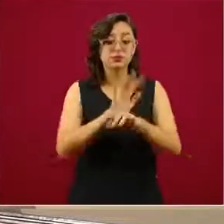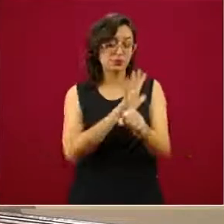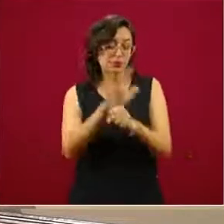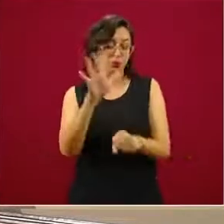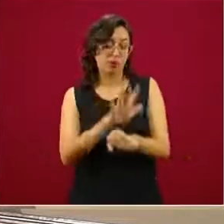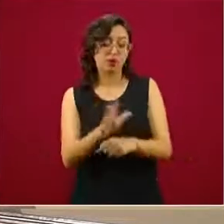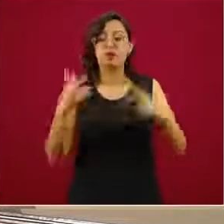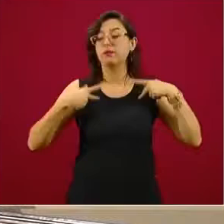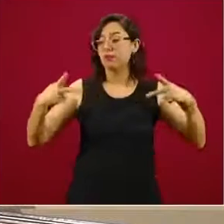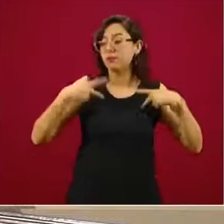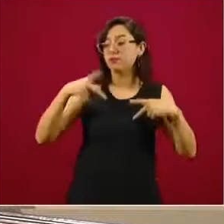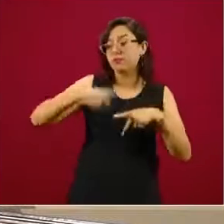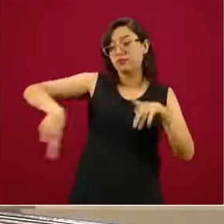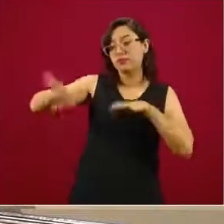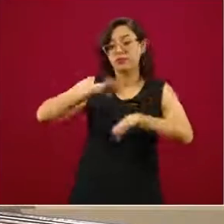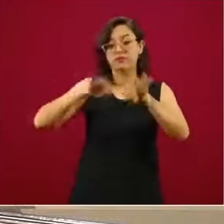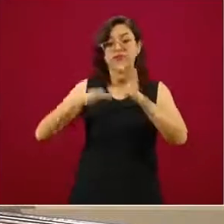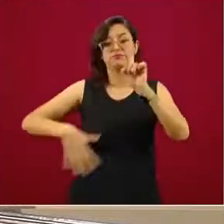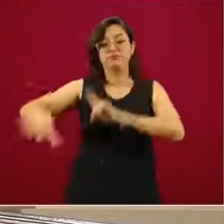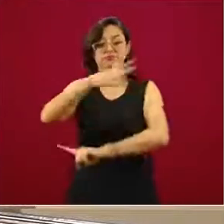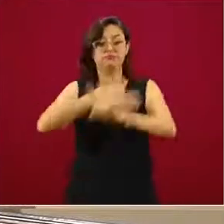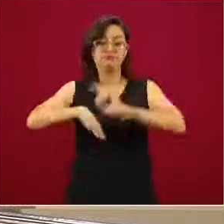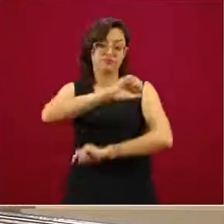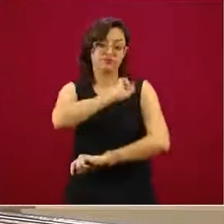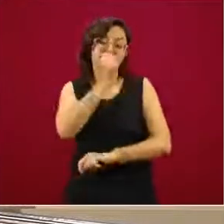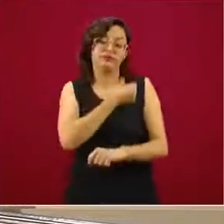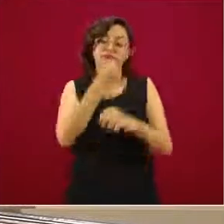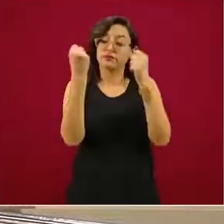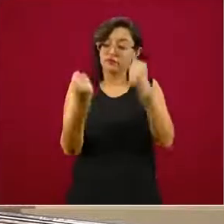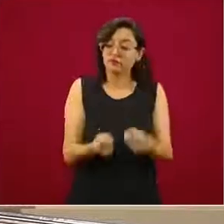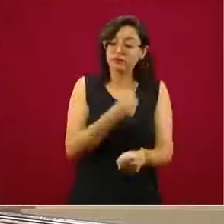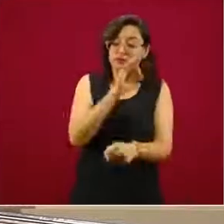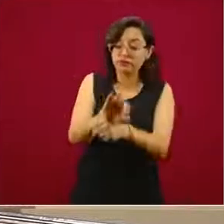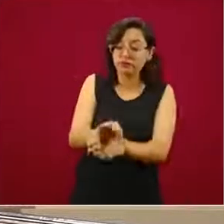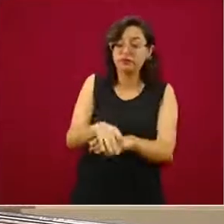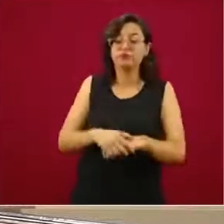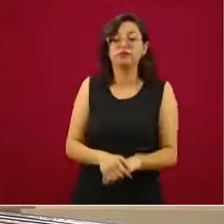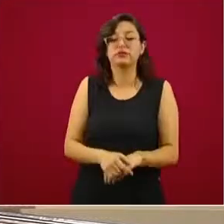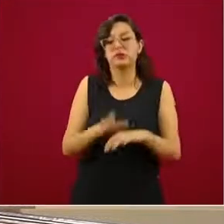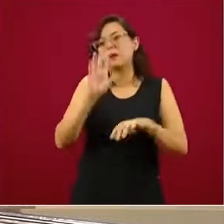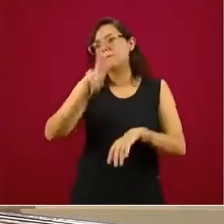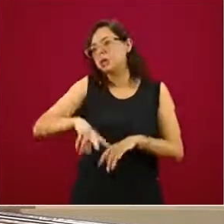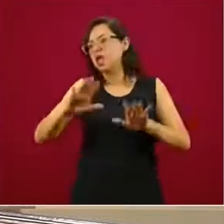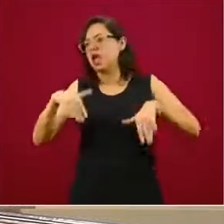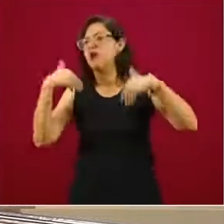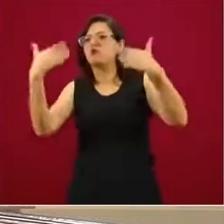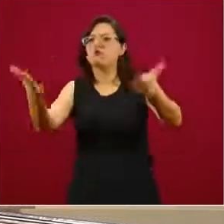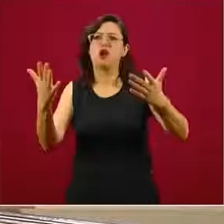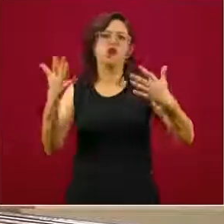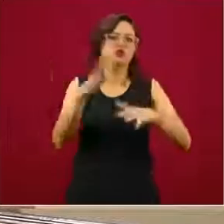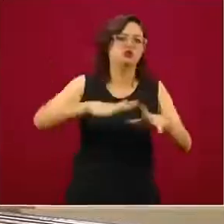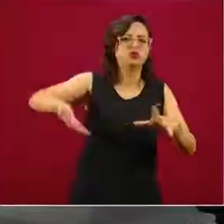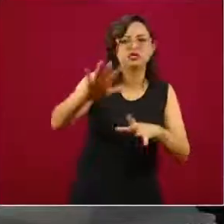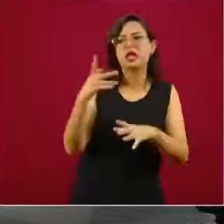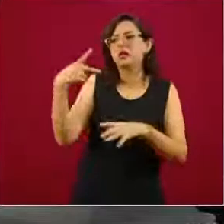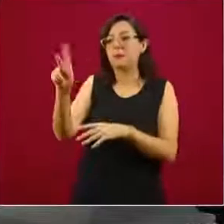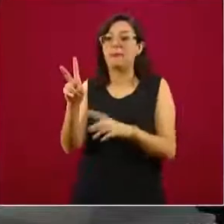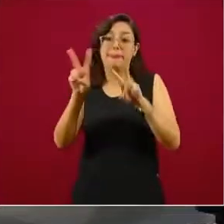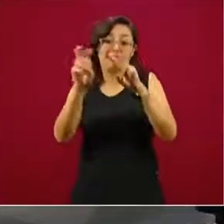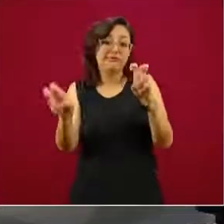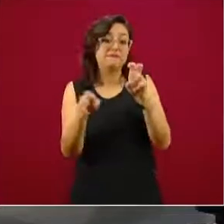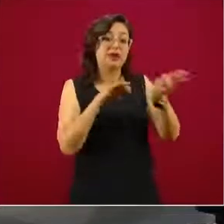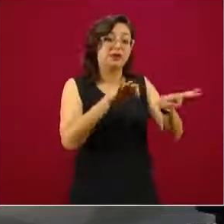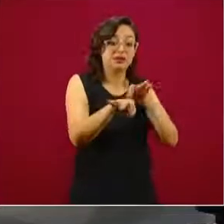de los trabajadores en el entorno laboral. Desde luego que hay otros espacios de lo público, de lo social, pero en este caso, en la